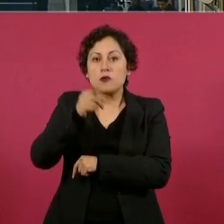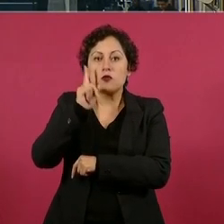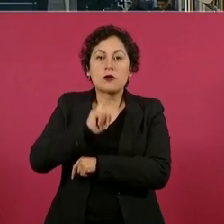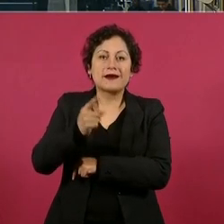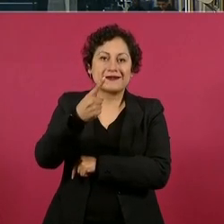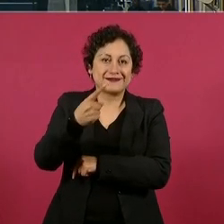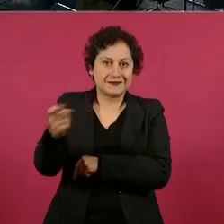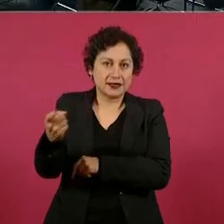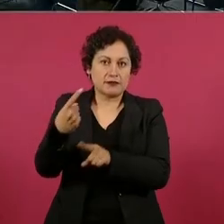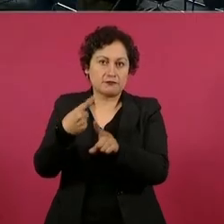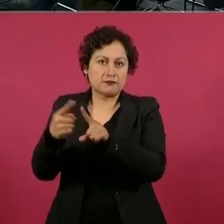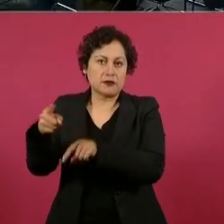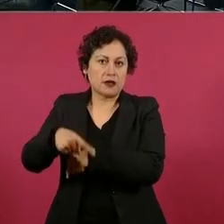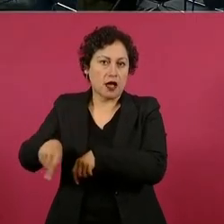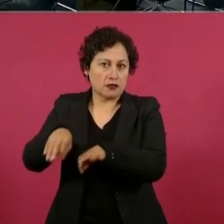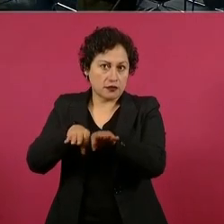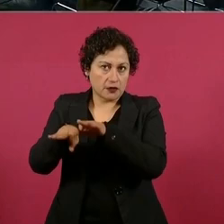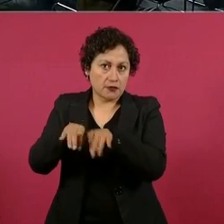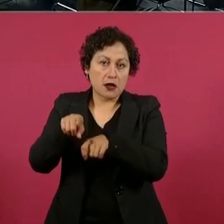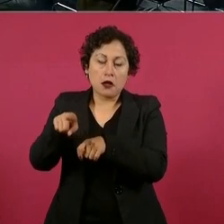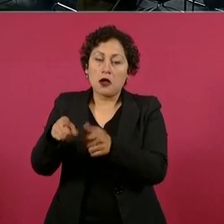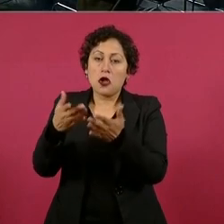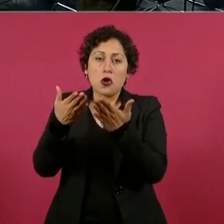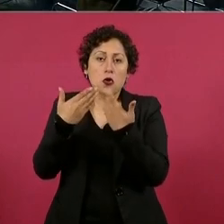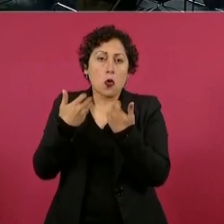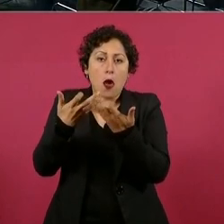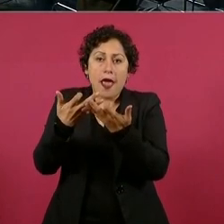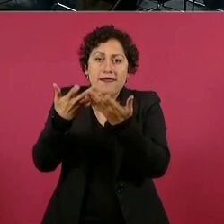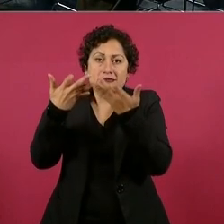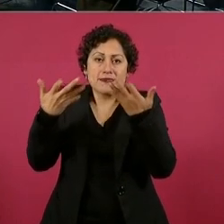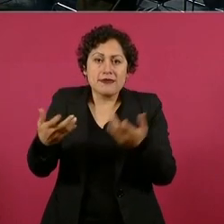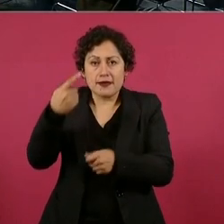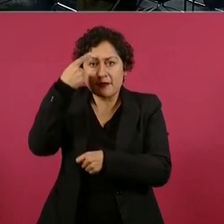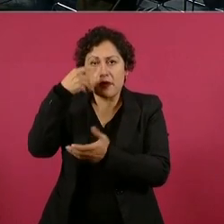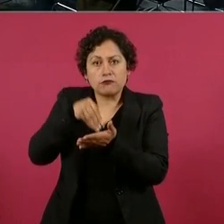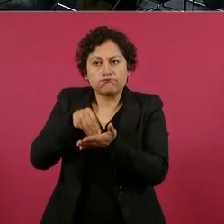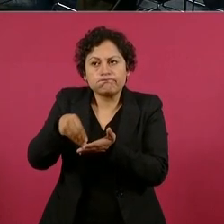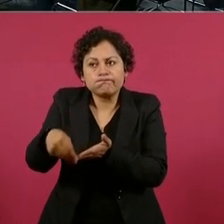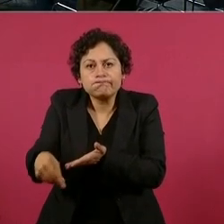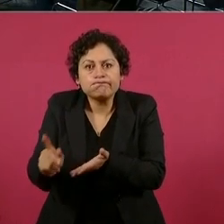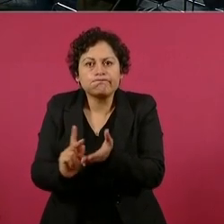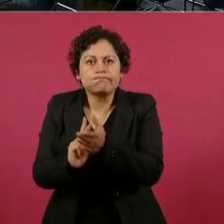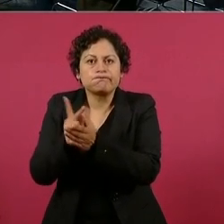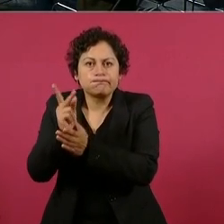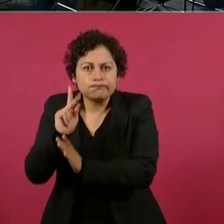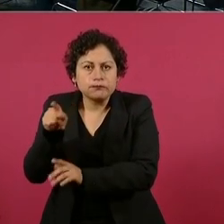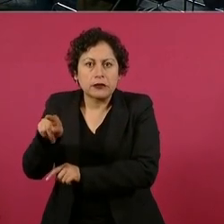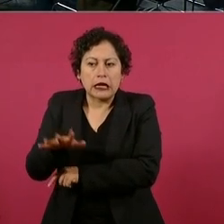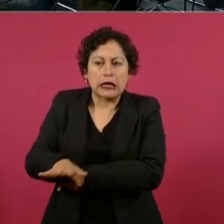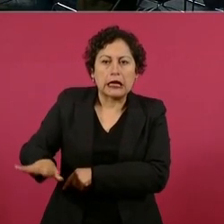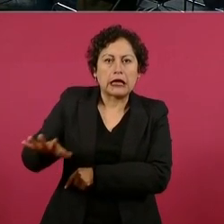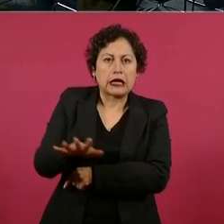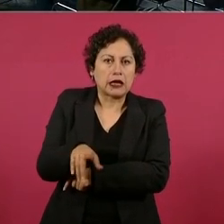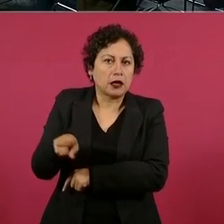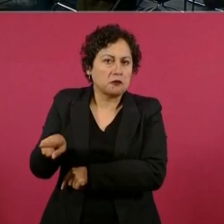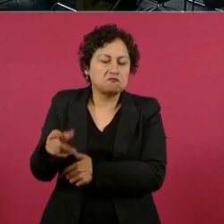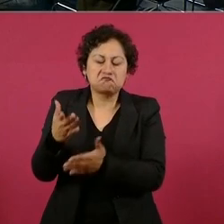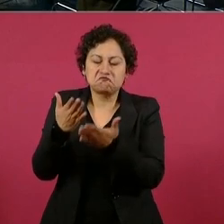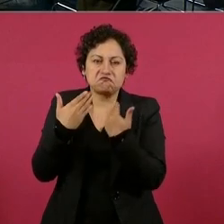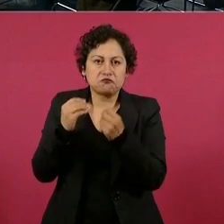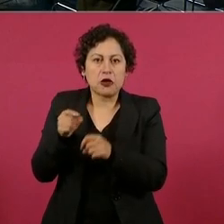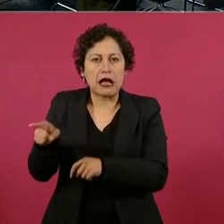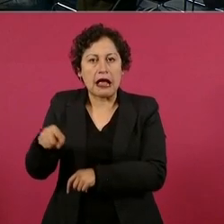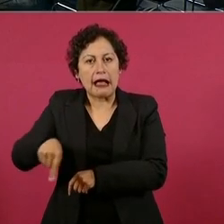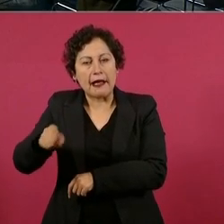jornaleros todos ellos, carecen de tierras para poder sembrar, producir lo que en esa región se da. Piden